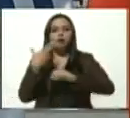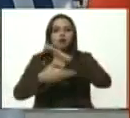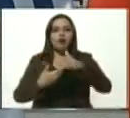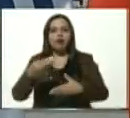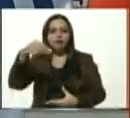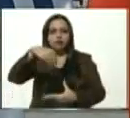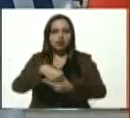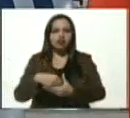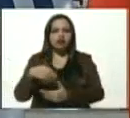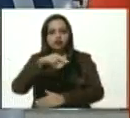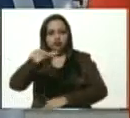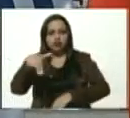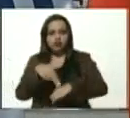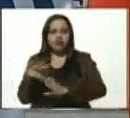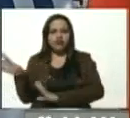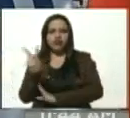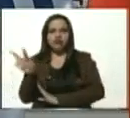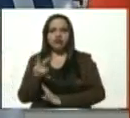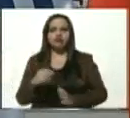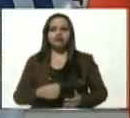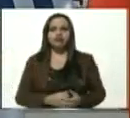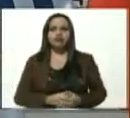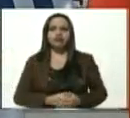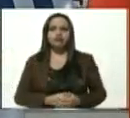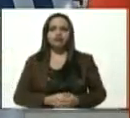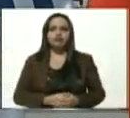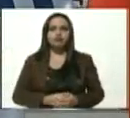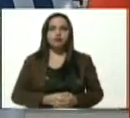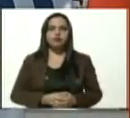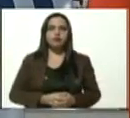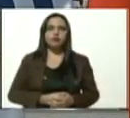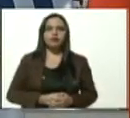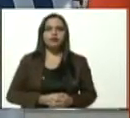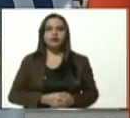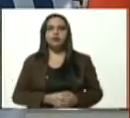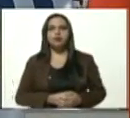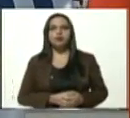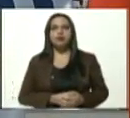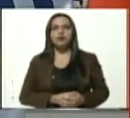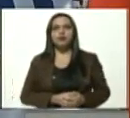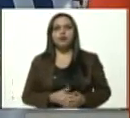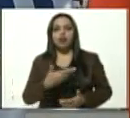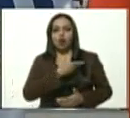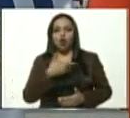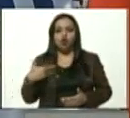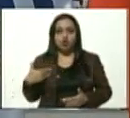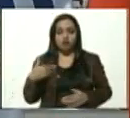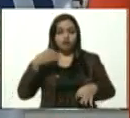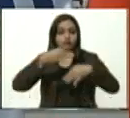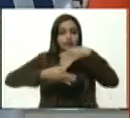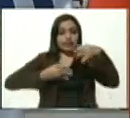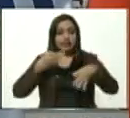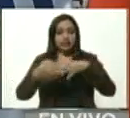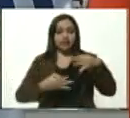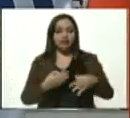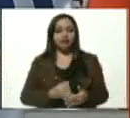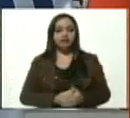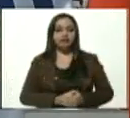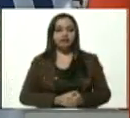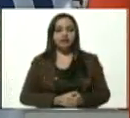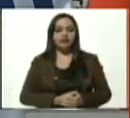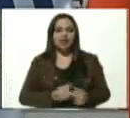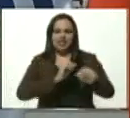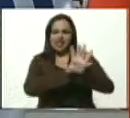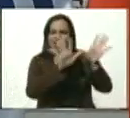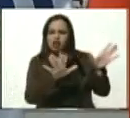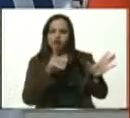territorio nacional. Yo quiero en tal sentido precisar y aclarar,